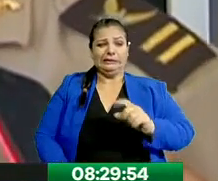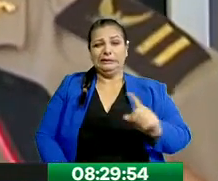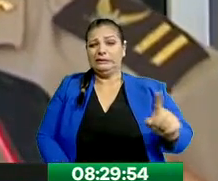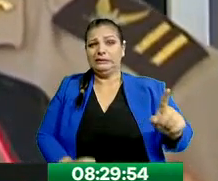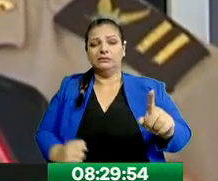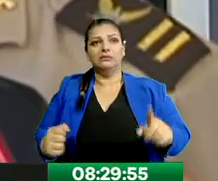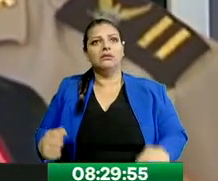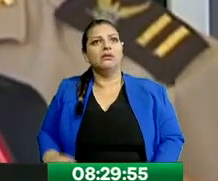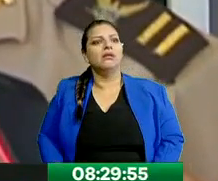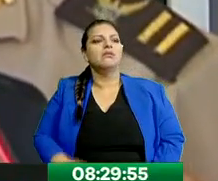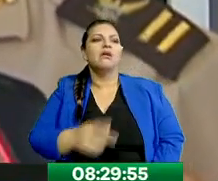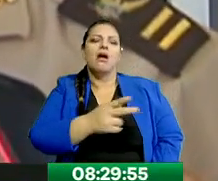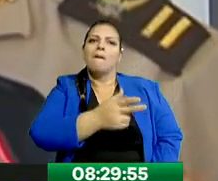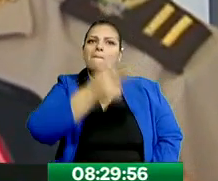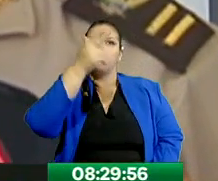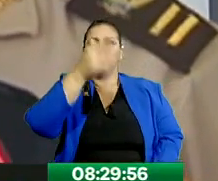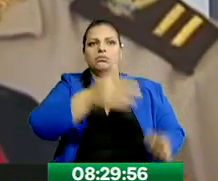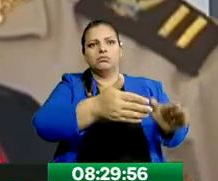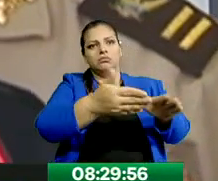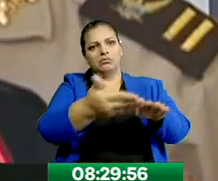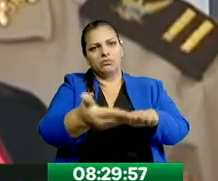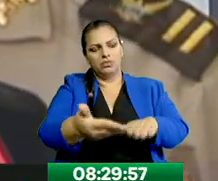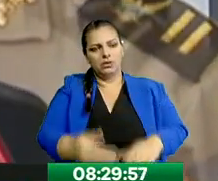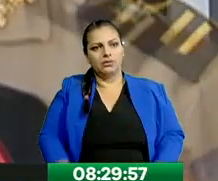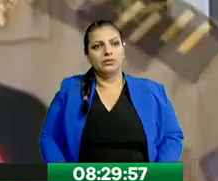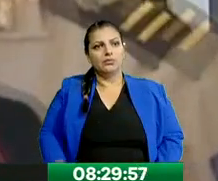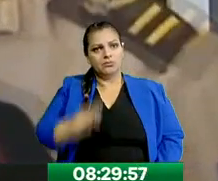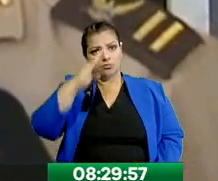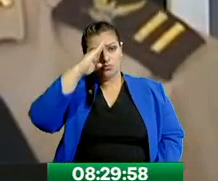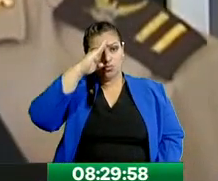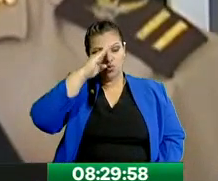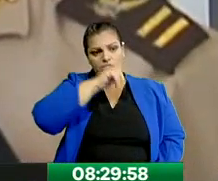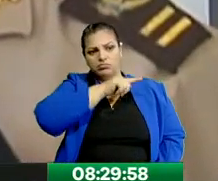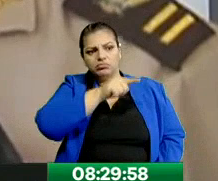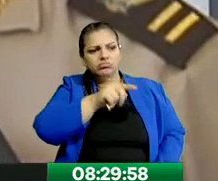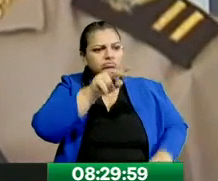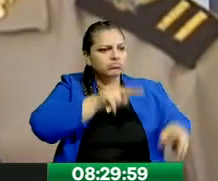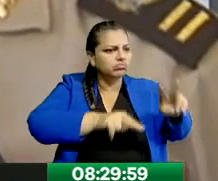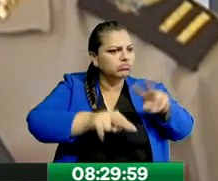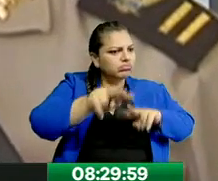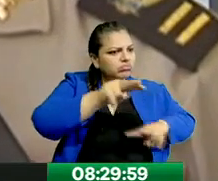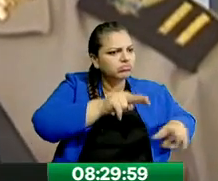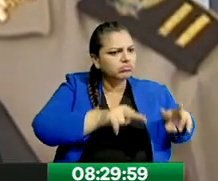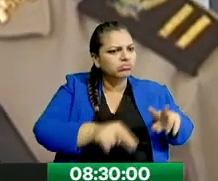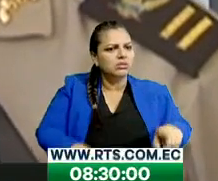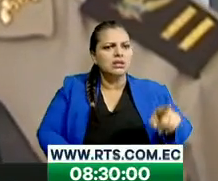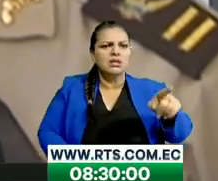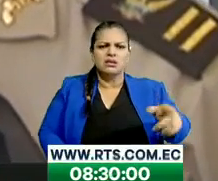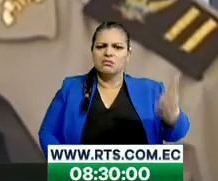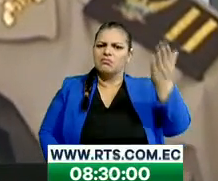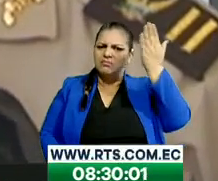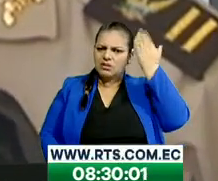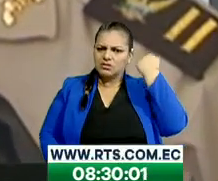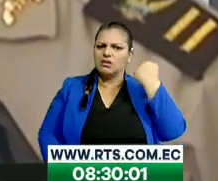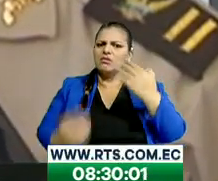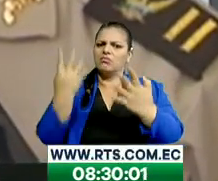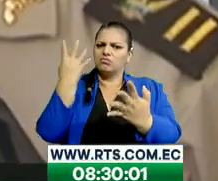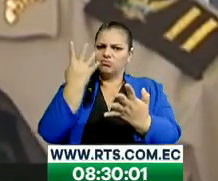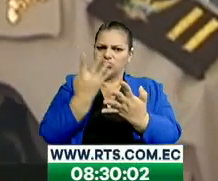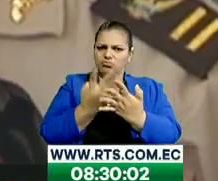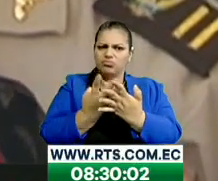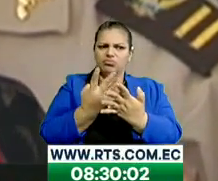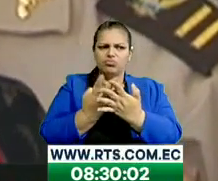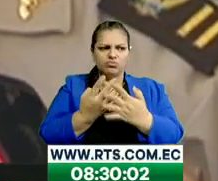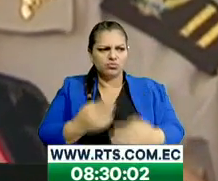sobres de sustancias estupefacientes, las que fueron entregadas a narcóticos. El señor de La Guangala tenía 2 antecedentes, uno por tenencia de armas y otro